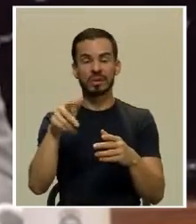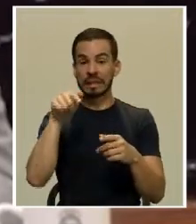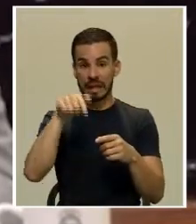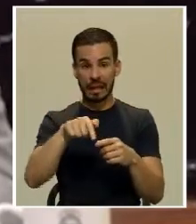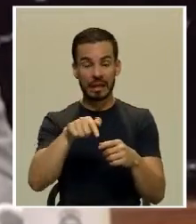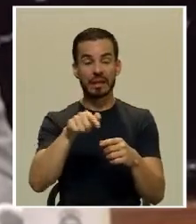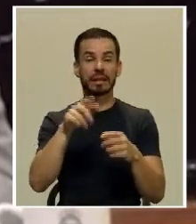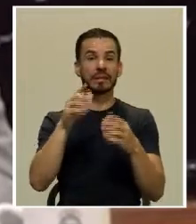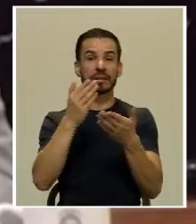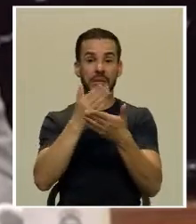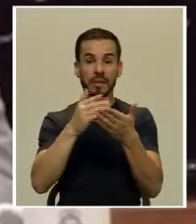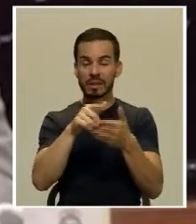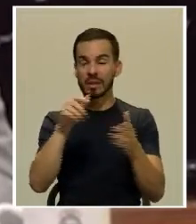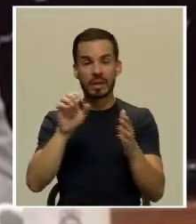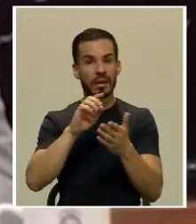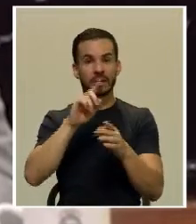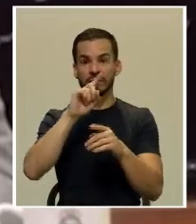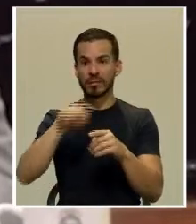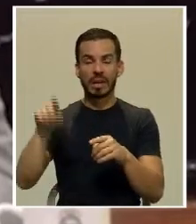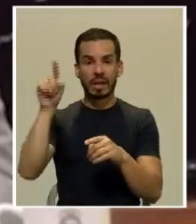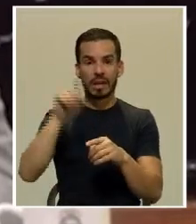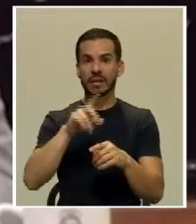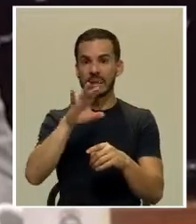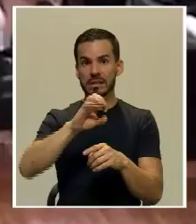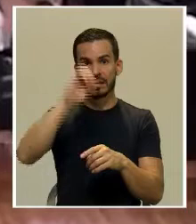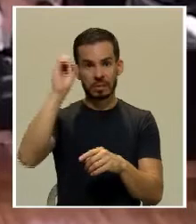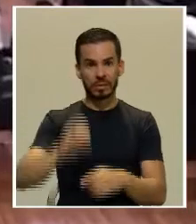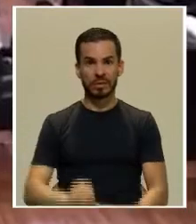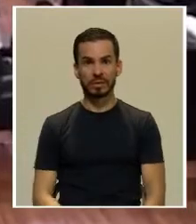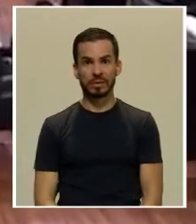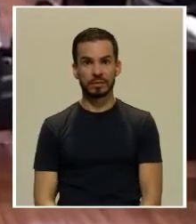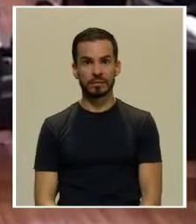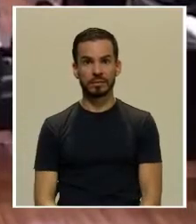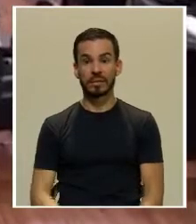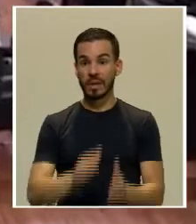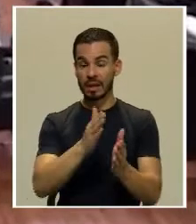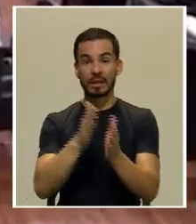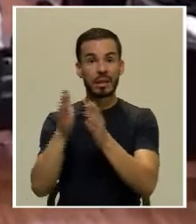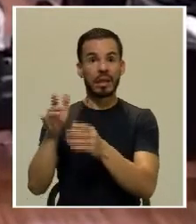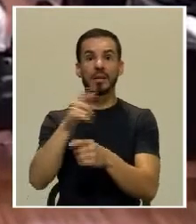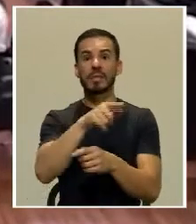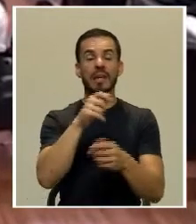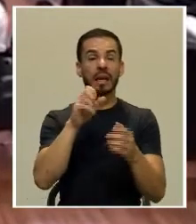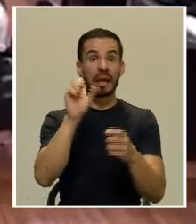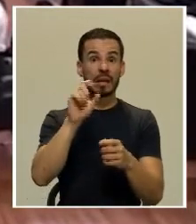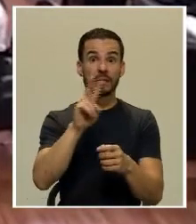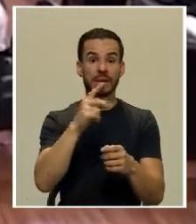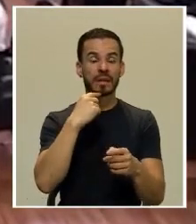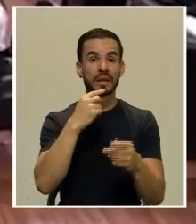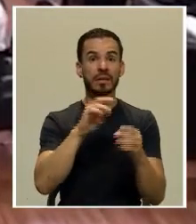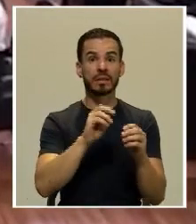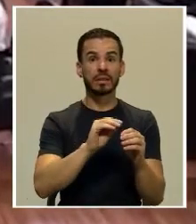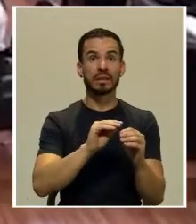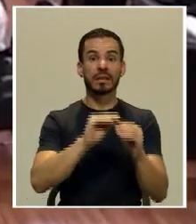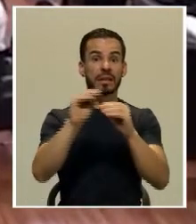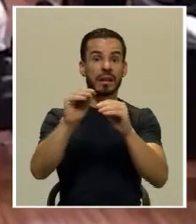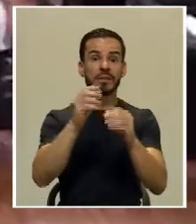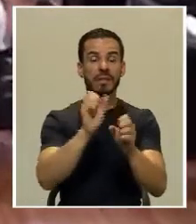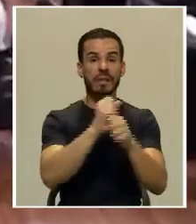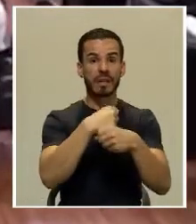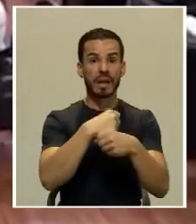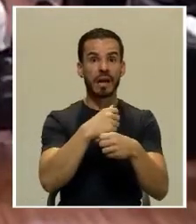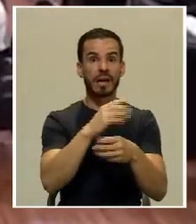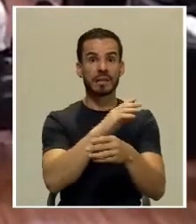este rubro fue eliminado a un 100%. Por otro lado, Elian Villegas detalló que las transferencias que realiza el